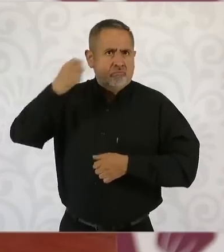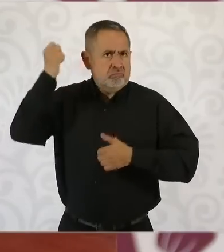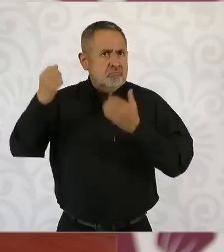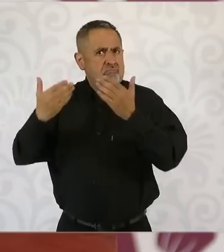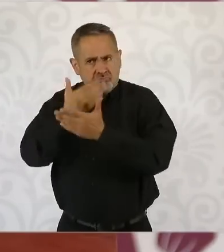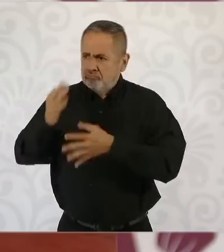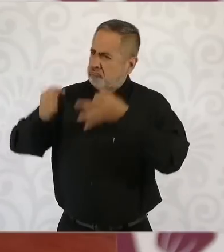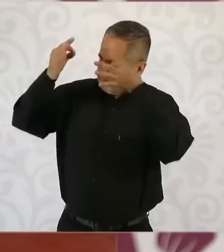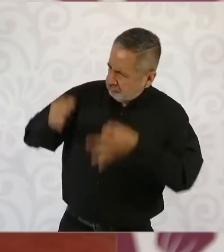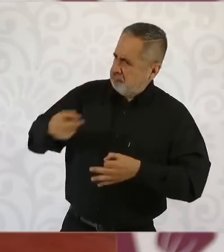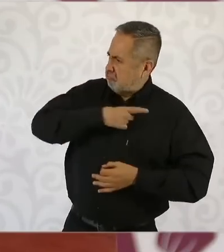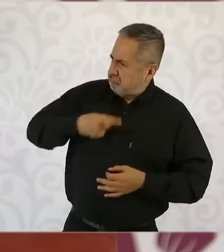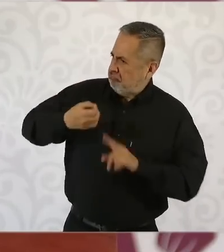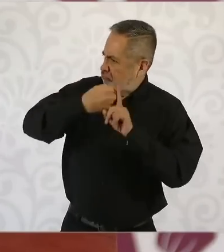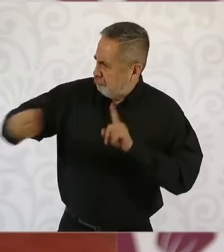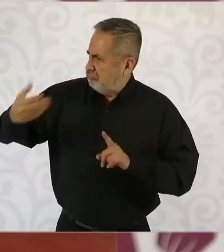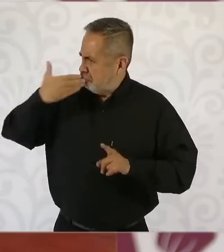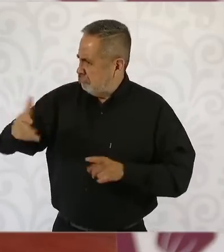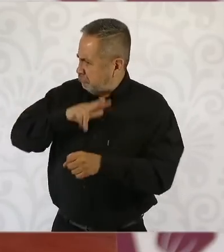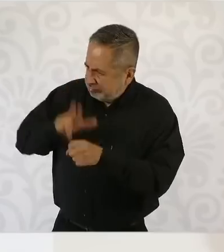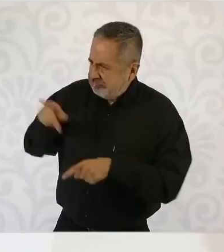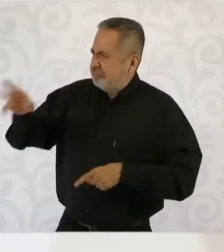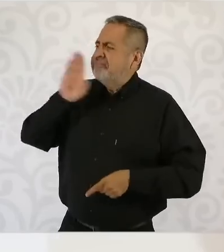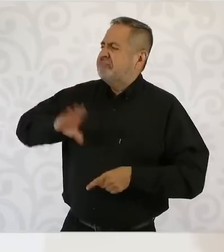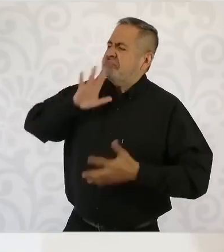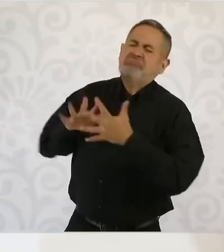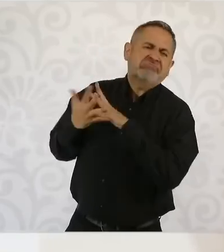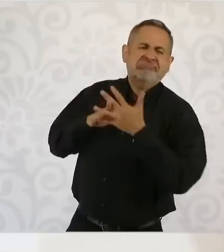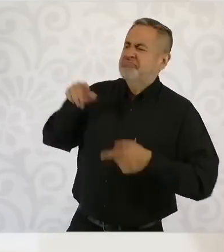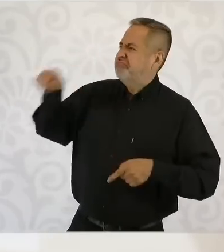mañanera como las normales.